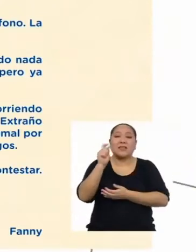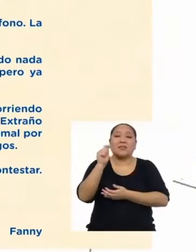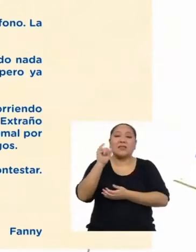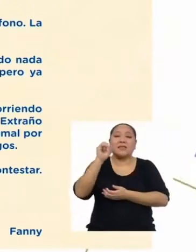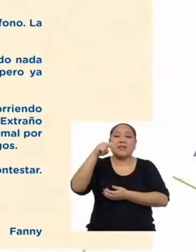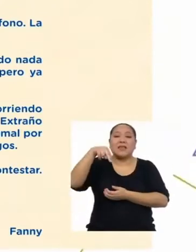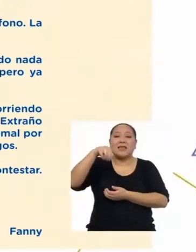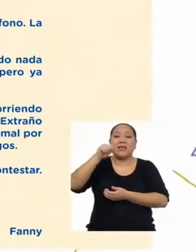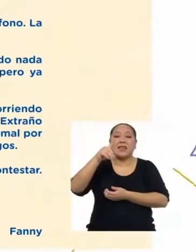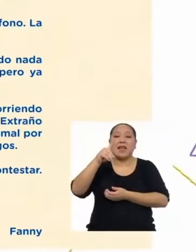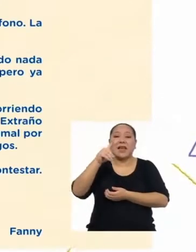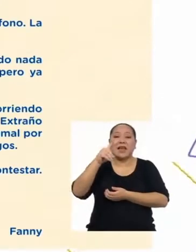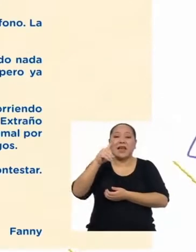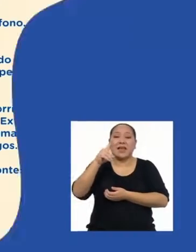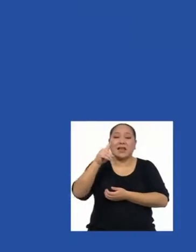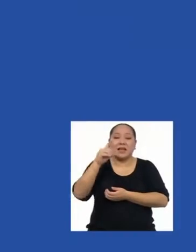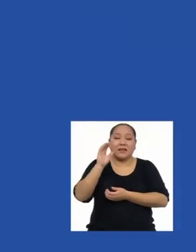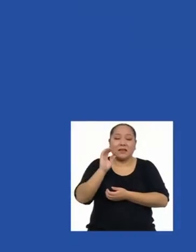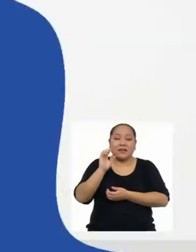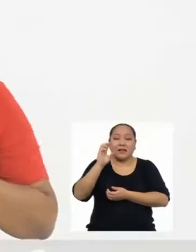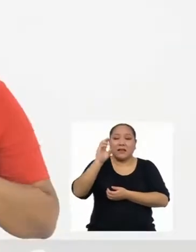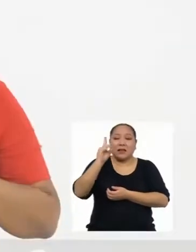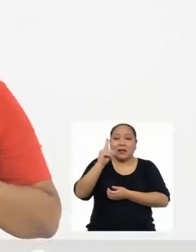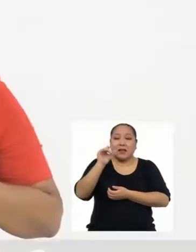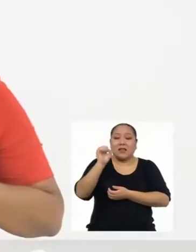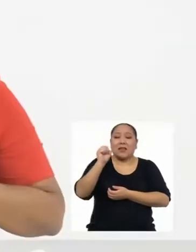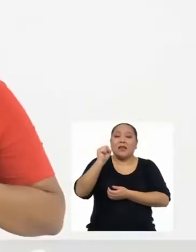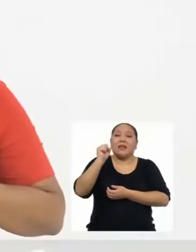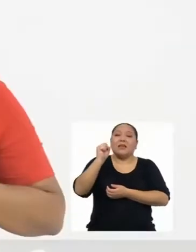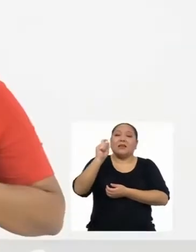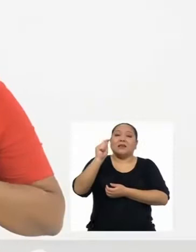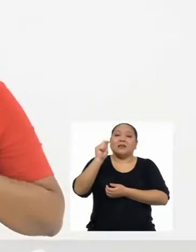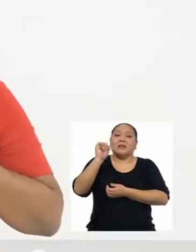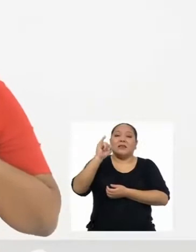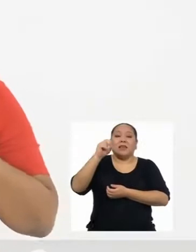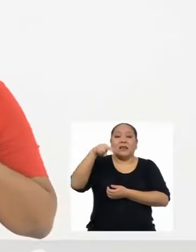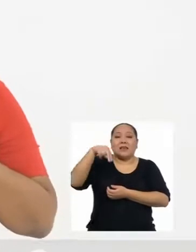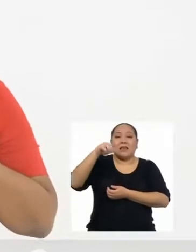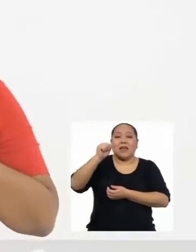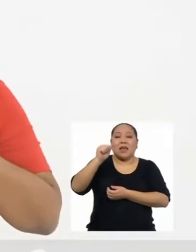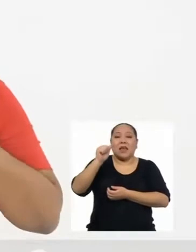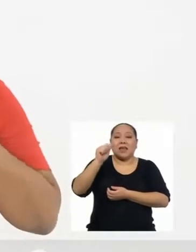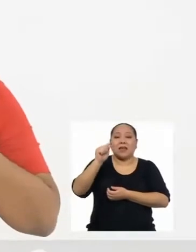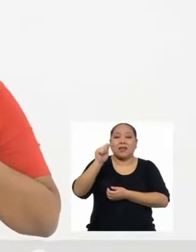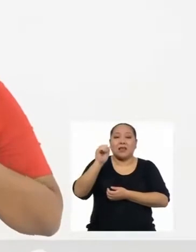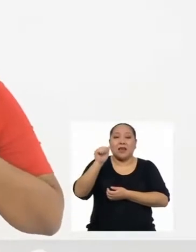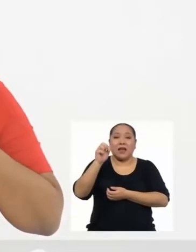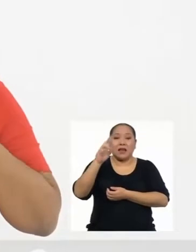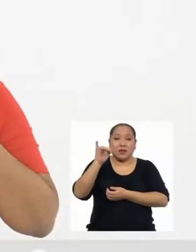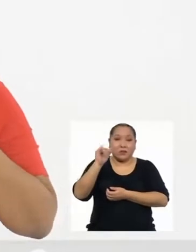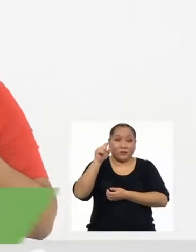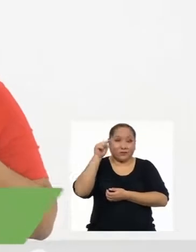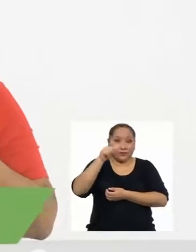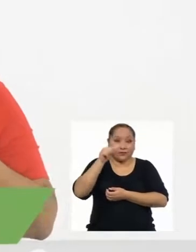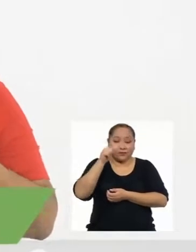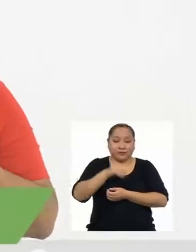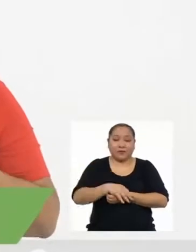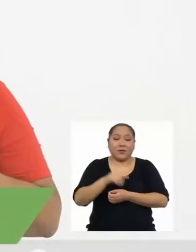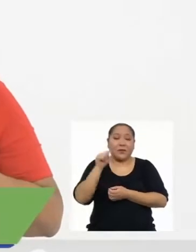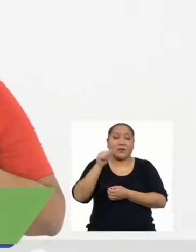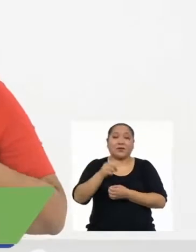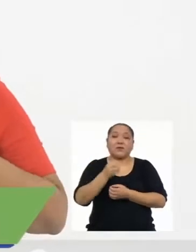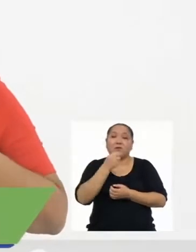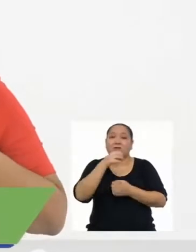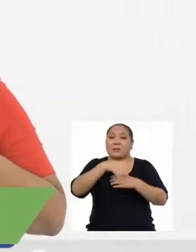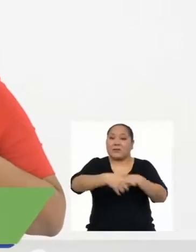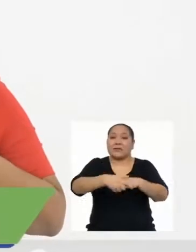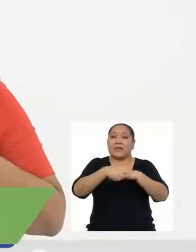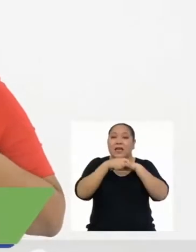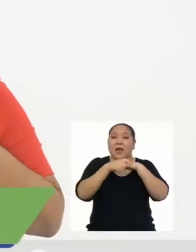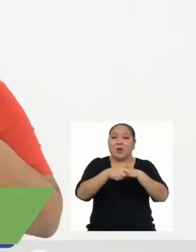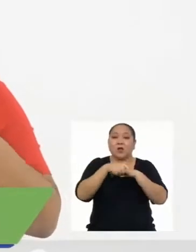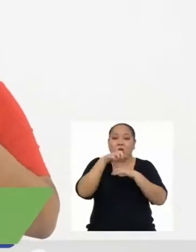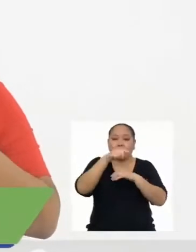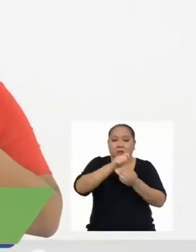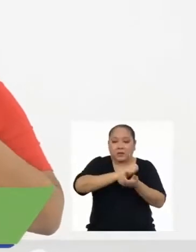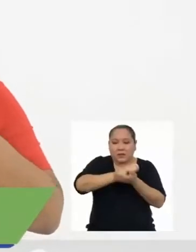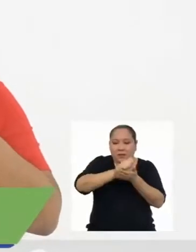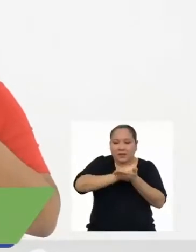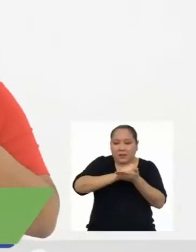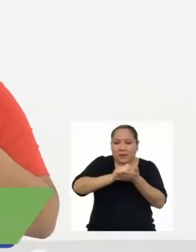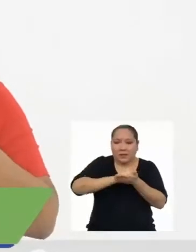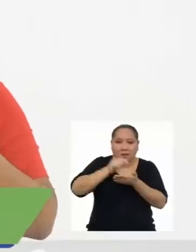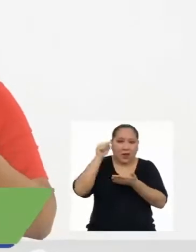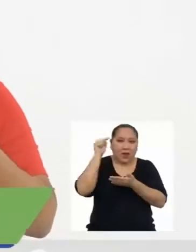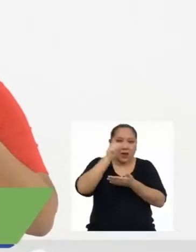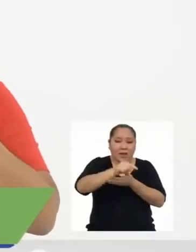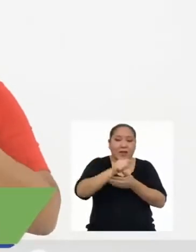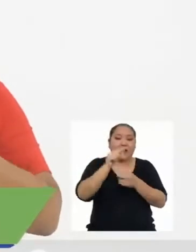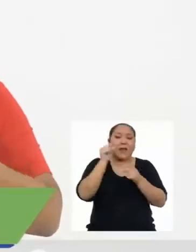a la que estaba dirigida la carta. Como bien lo has llamado, este es el saludo. Se escribe aquí el nombre